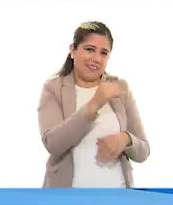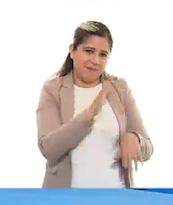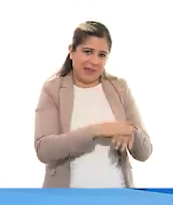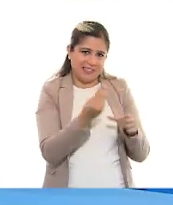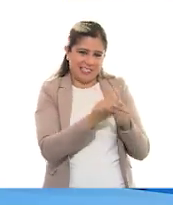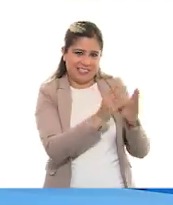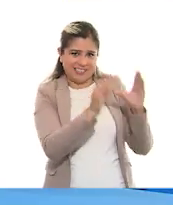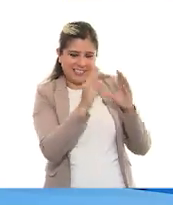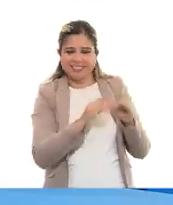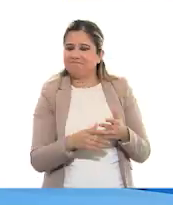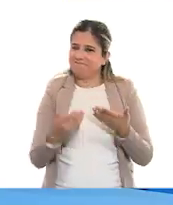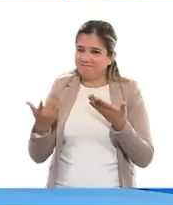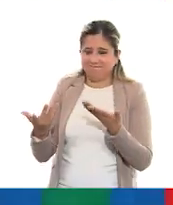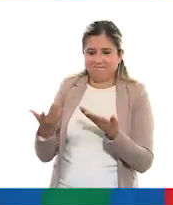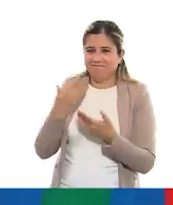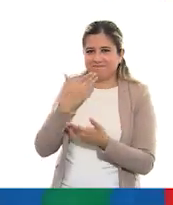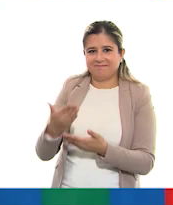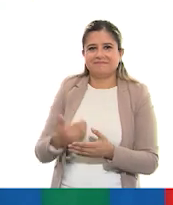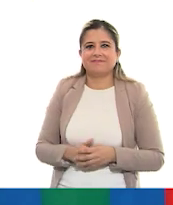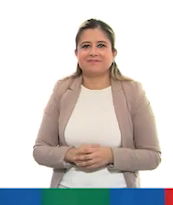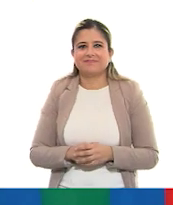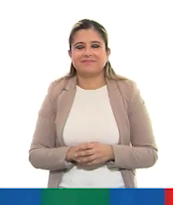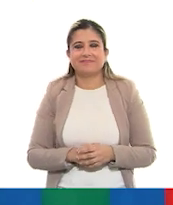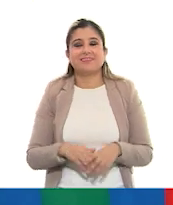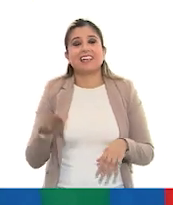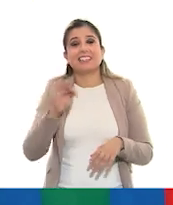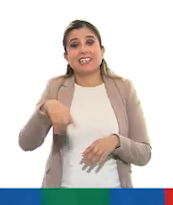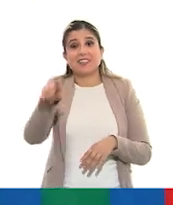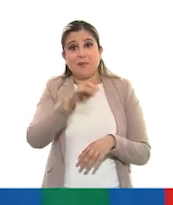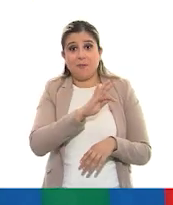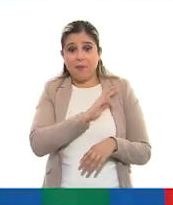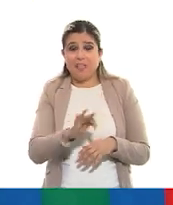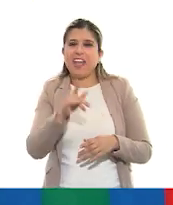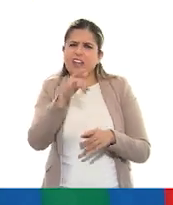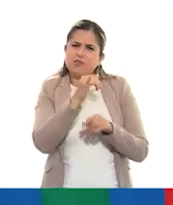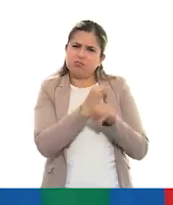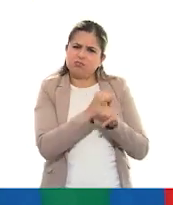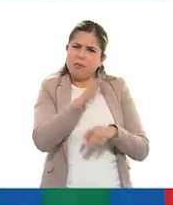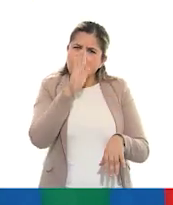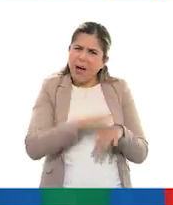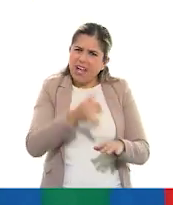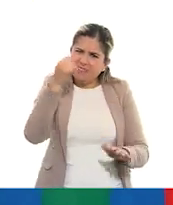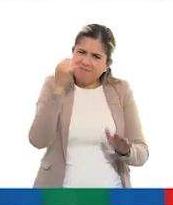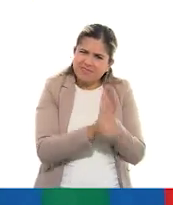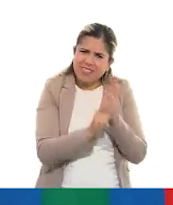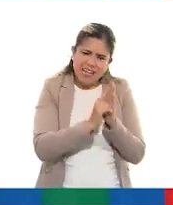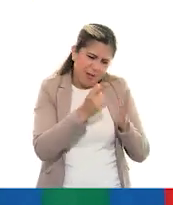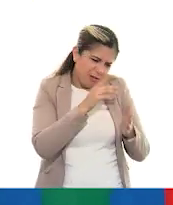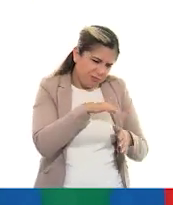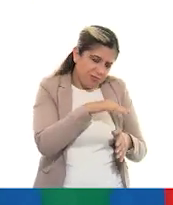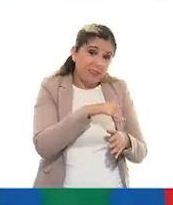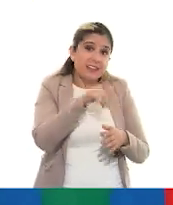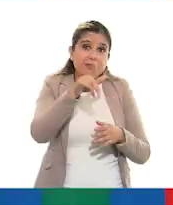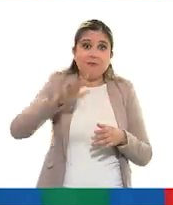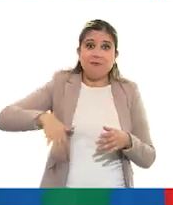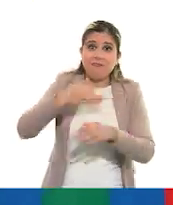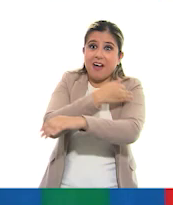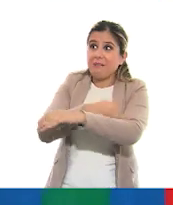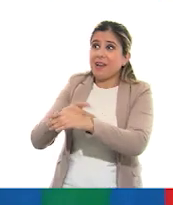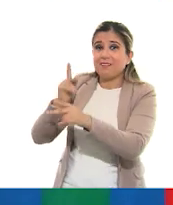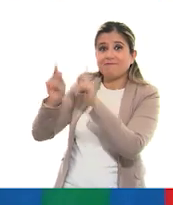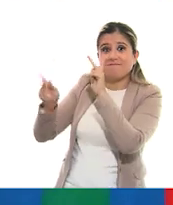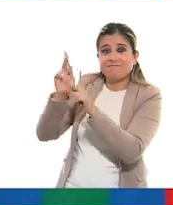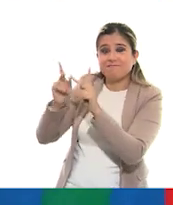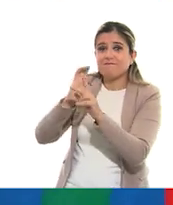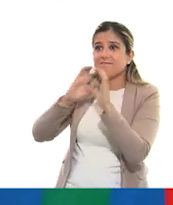Al contrario, María. Si te es posible, consulta otros libros y comenta el tema de hoy con tu familia. Si tienes